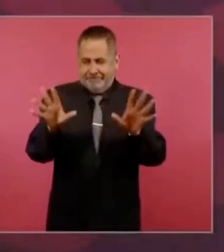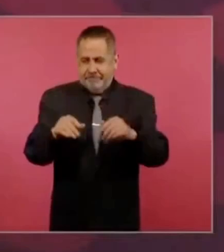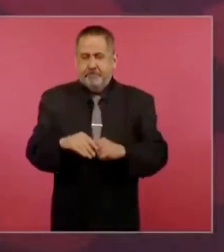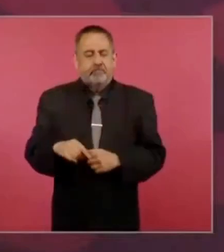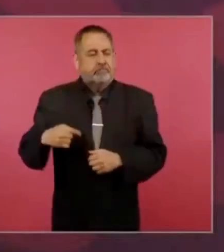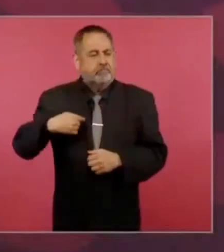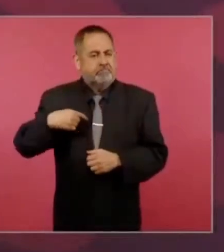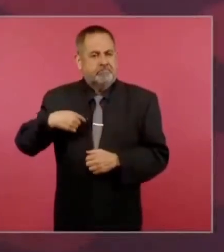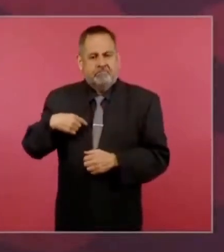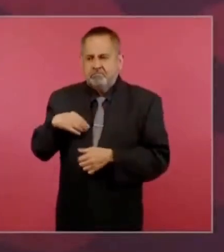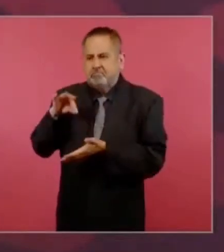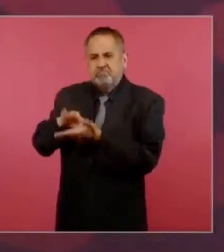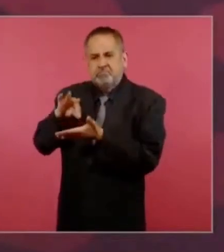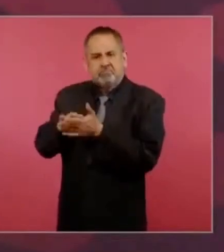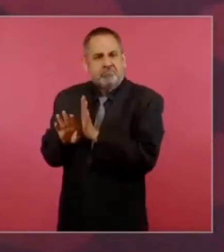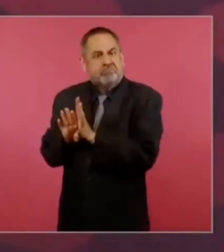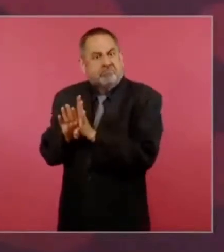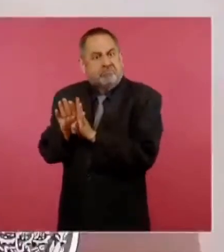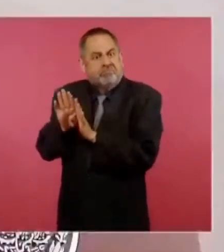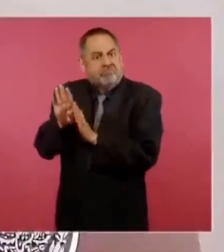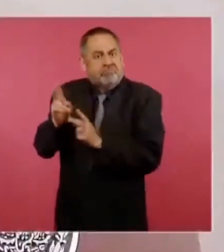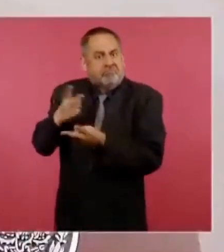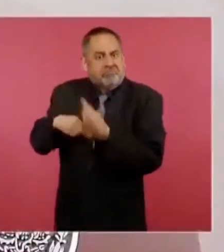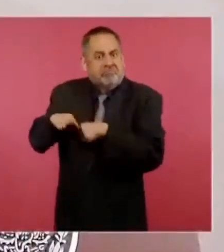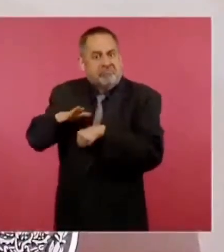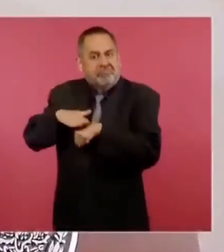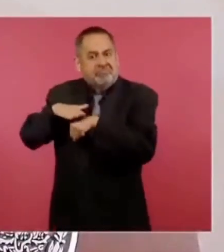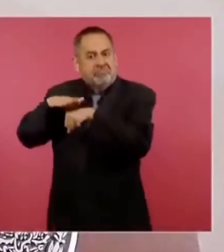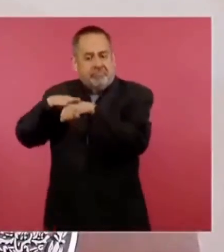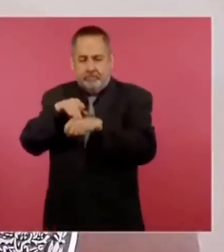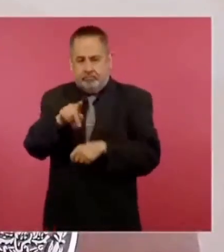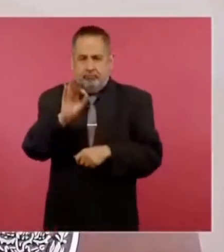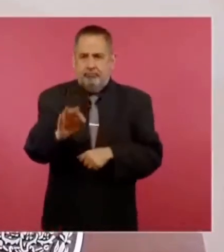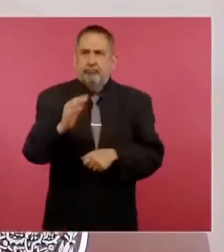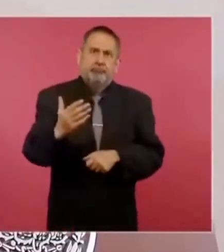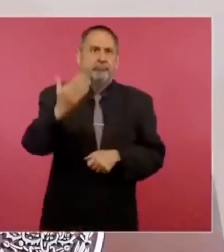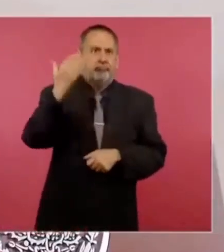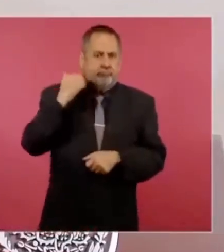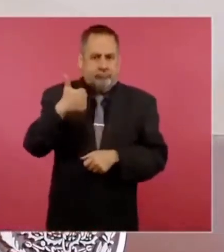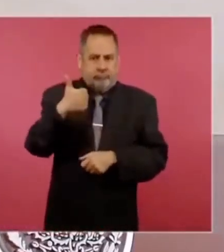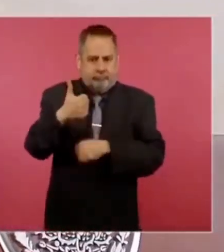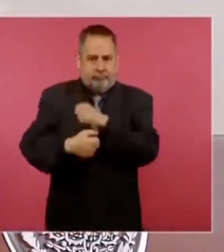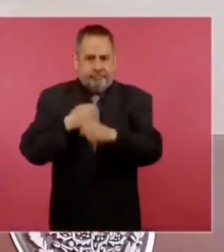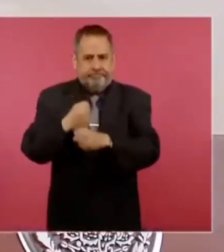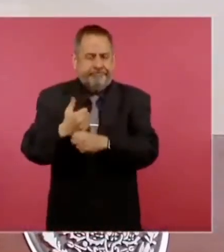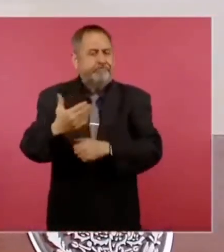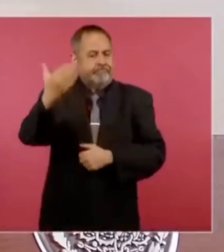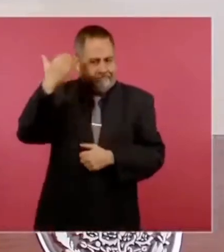nuestro crecimiento, es hace 6 años,